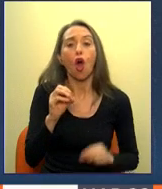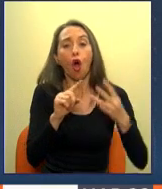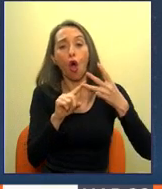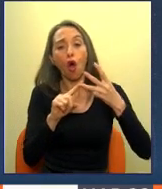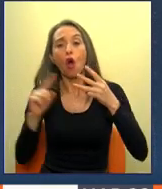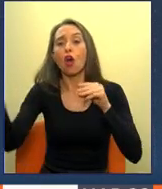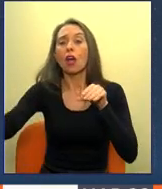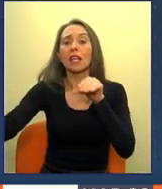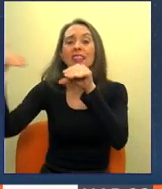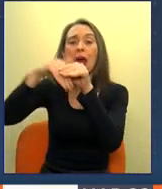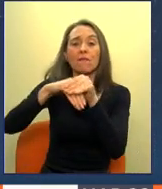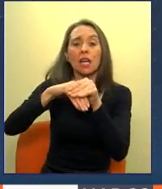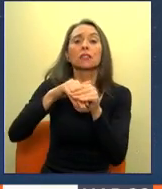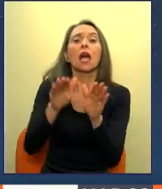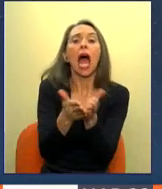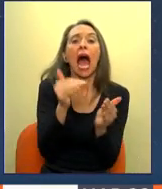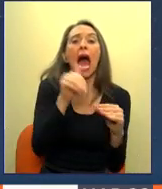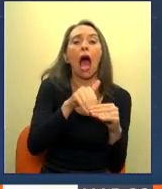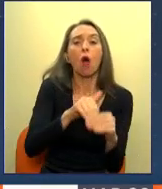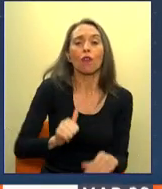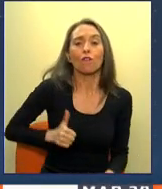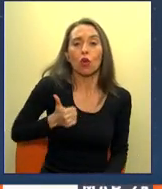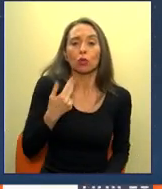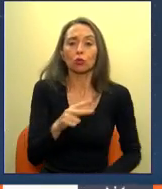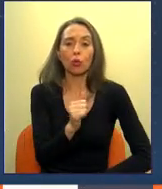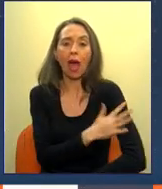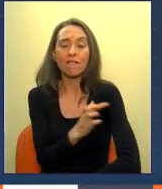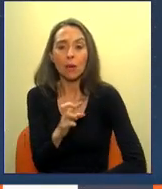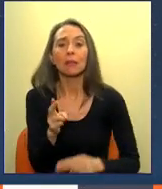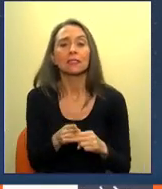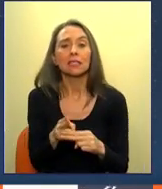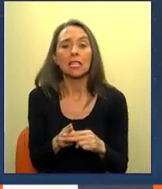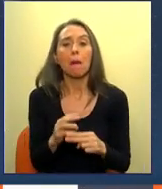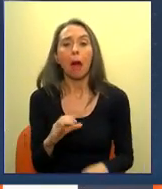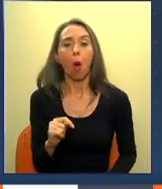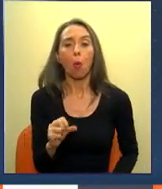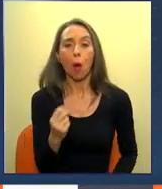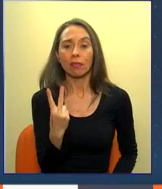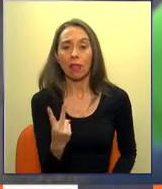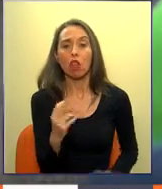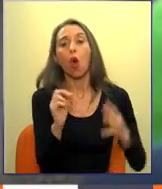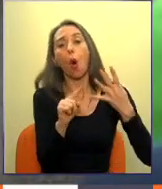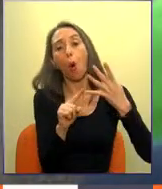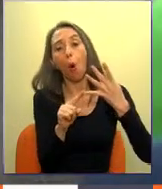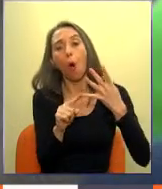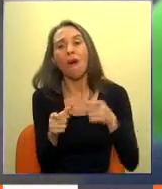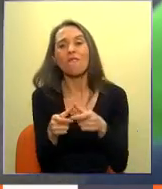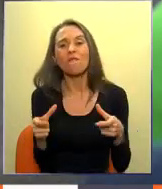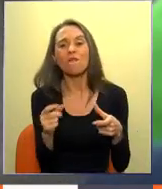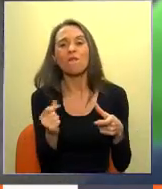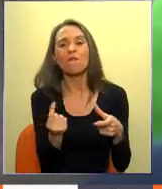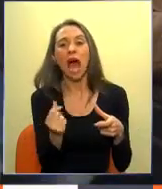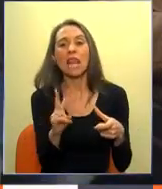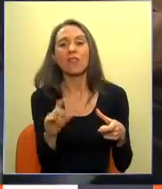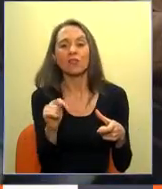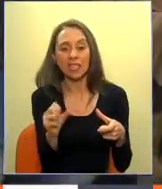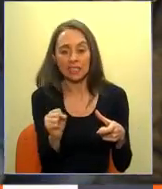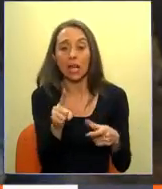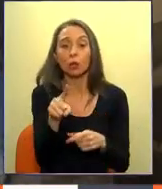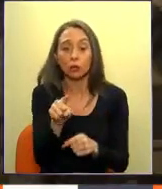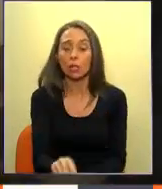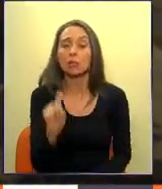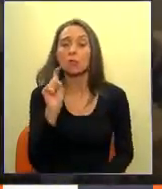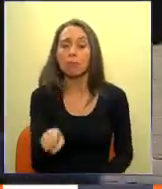transferencia a una cuenta de ahorro voluntario de su AFP, también llamada cuenta 2, o un vale vista. Aceptará la transacción y ya